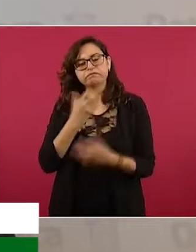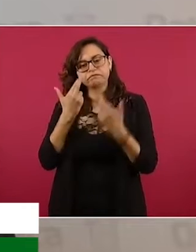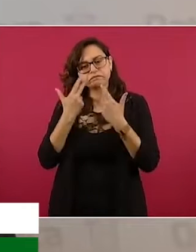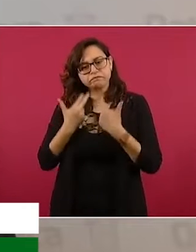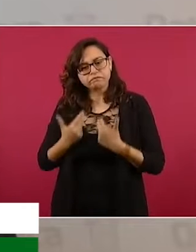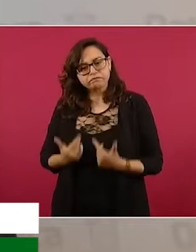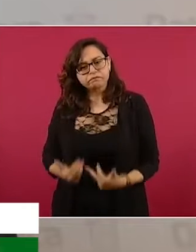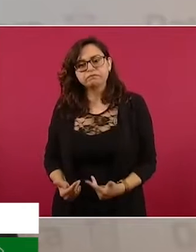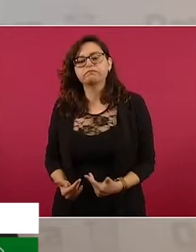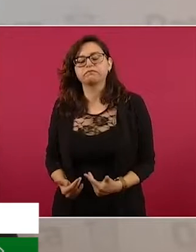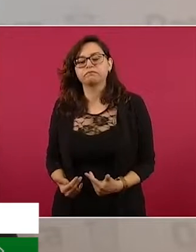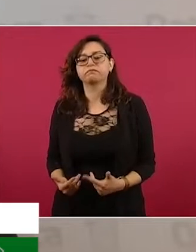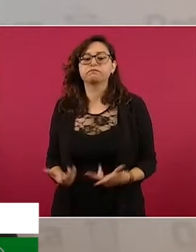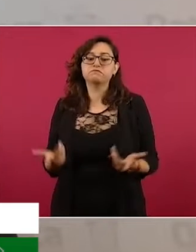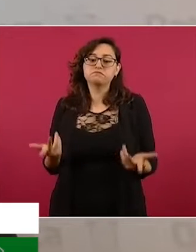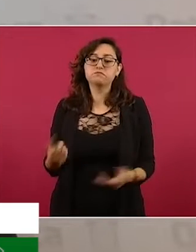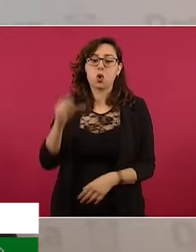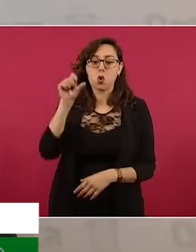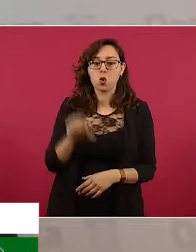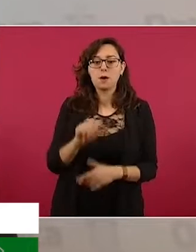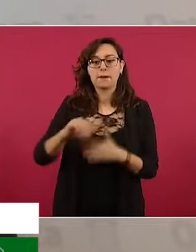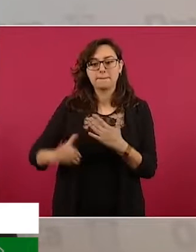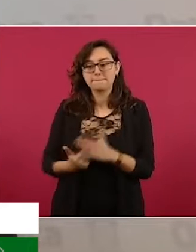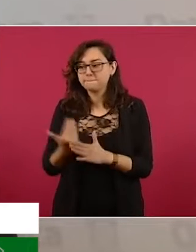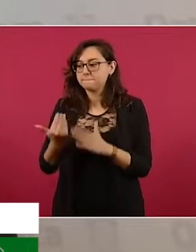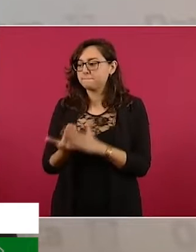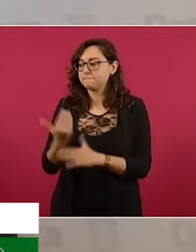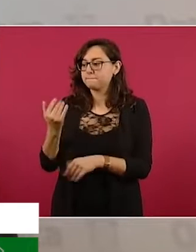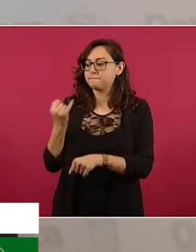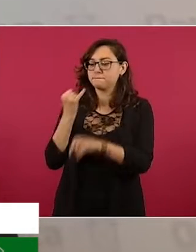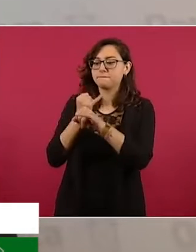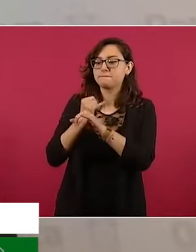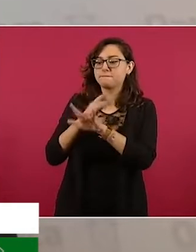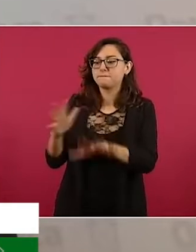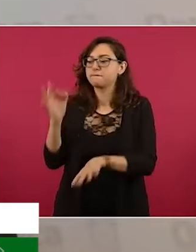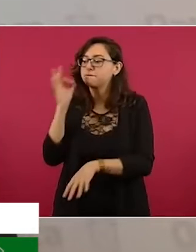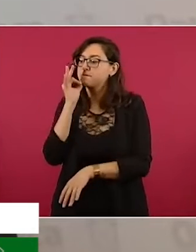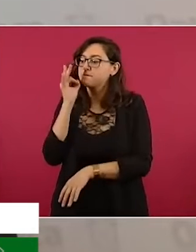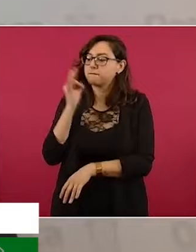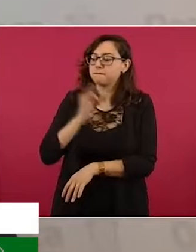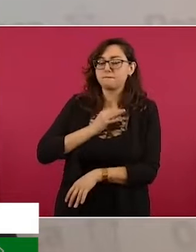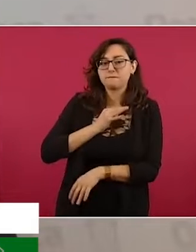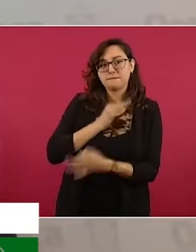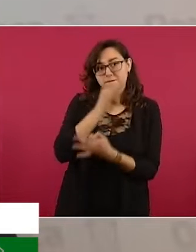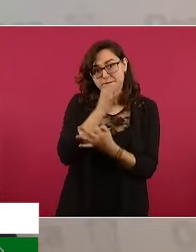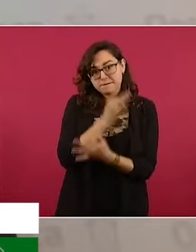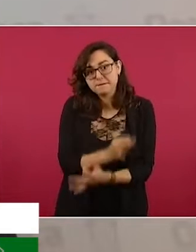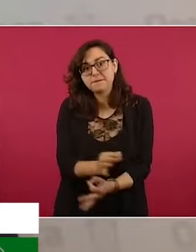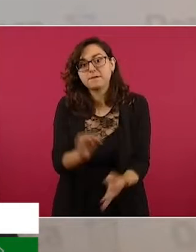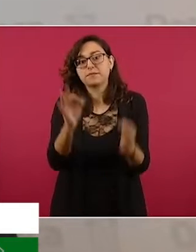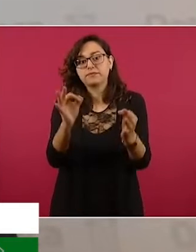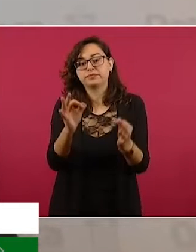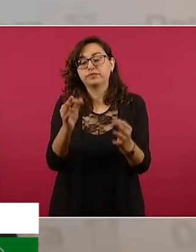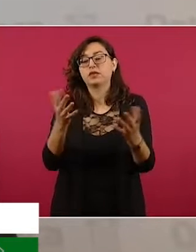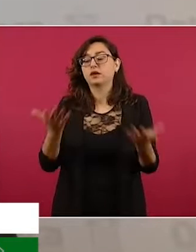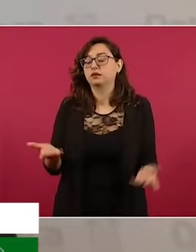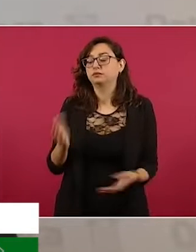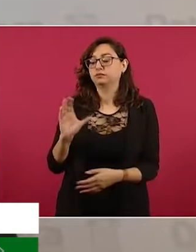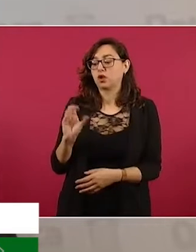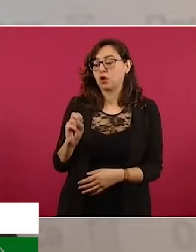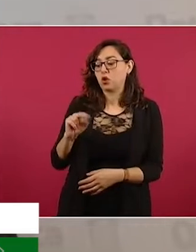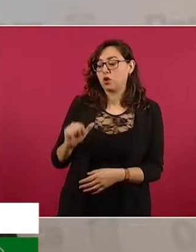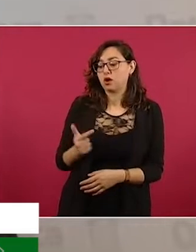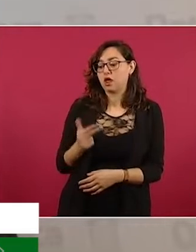El gobernador de Oaxaca, Alejandro Murat, dio a conocer que tras el paso del huracán Ágata en las últimas horas con categoría 2, dejó un saldo de